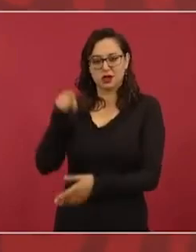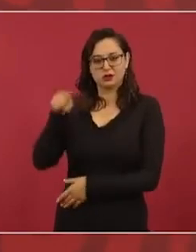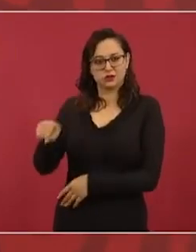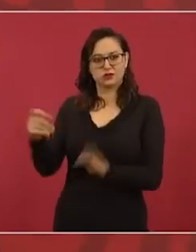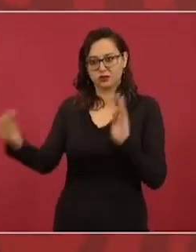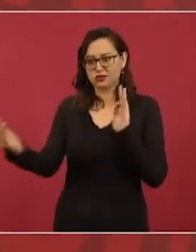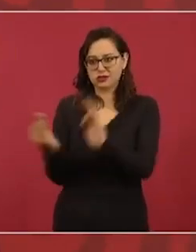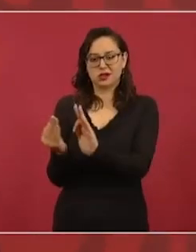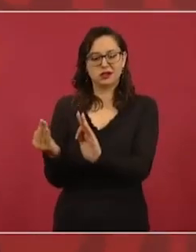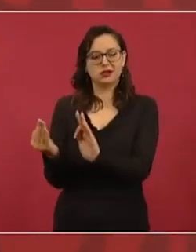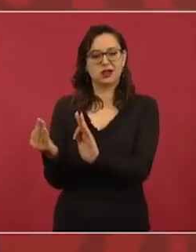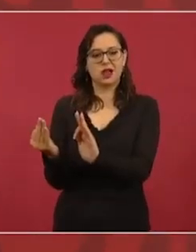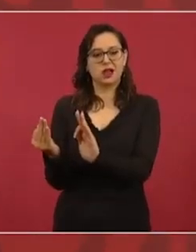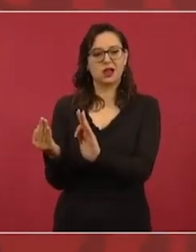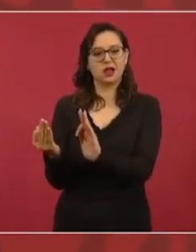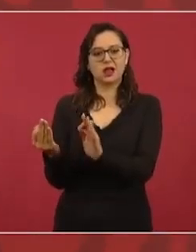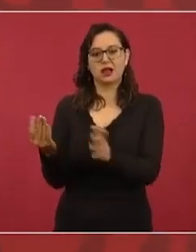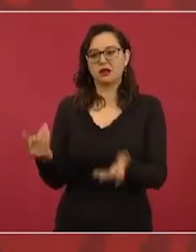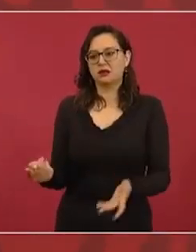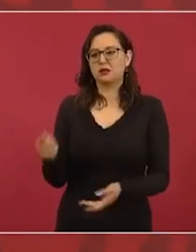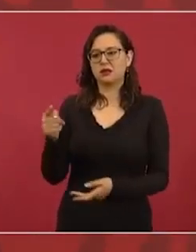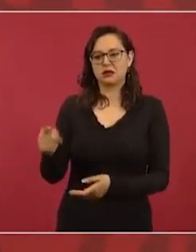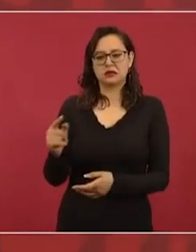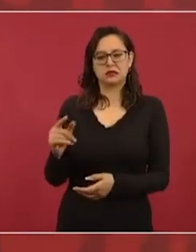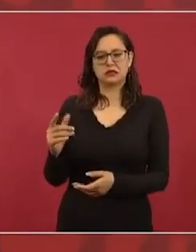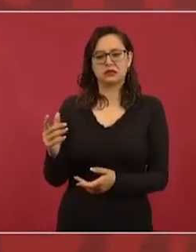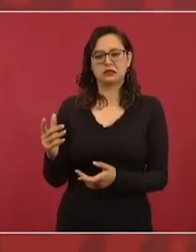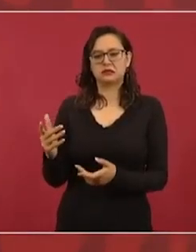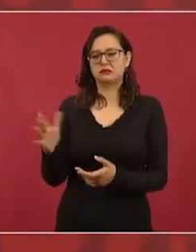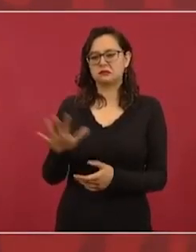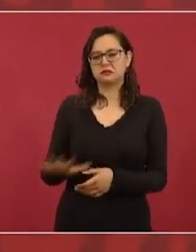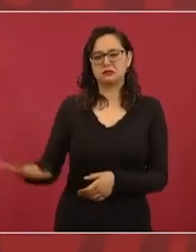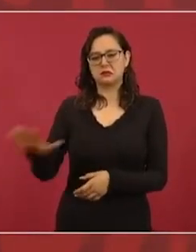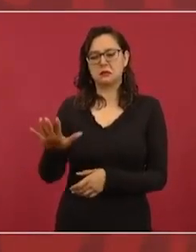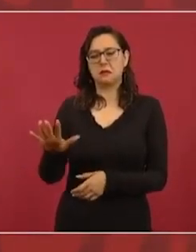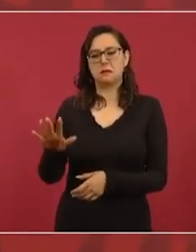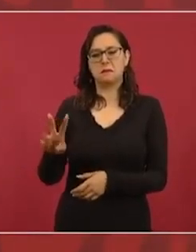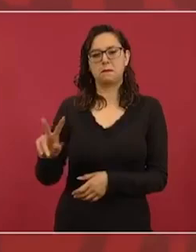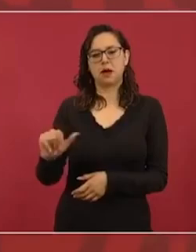cerca de Chichen Itzá, por Valladolid,